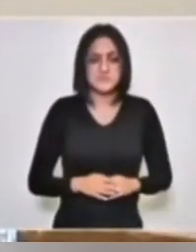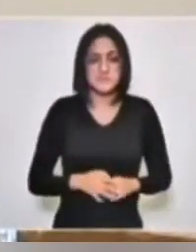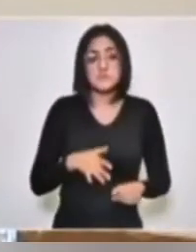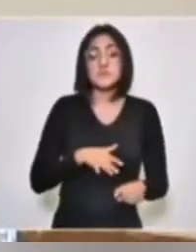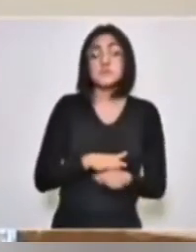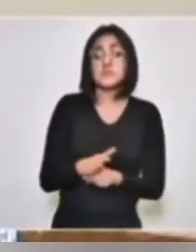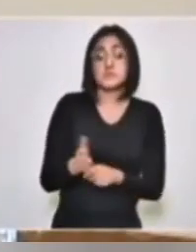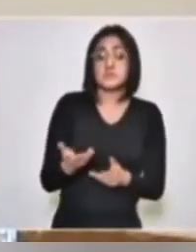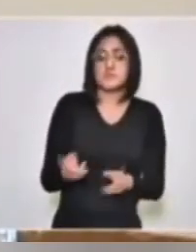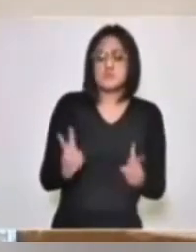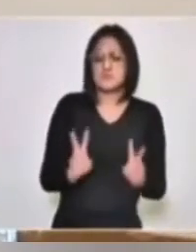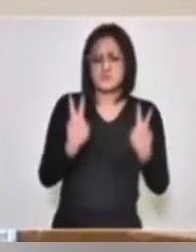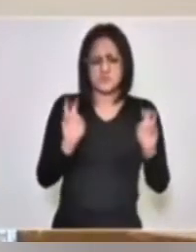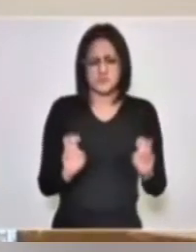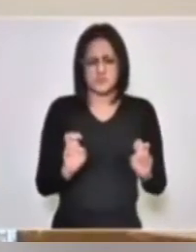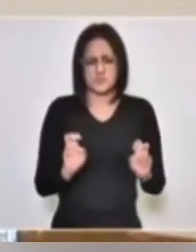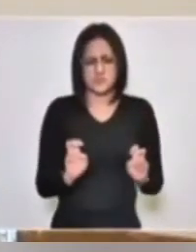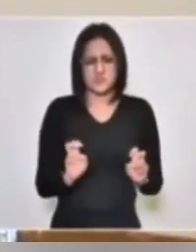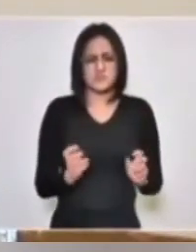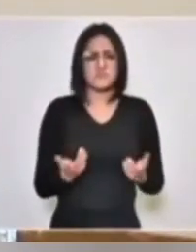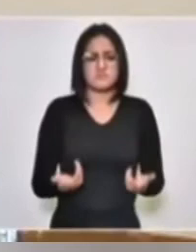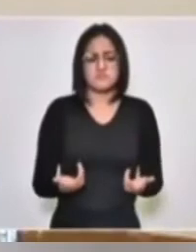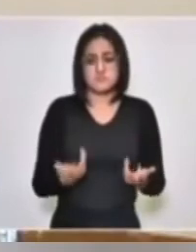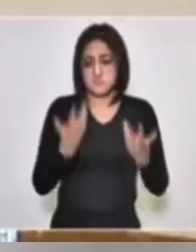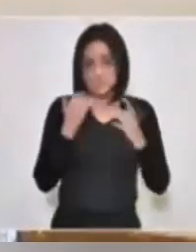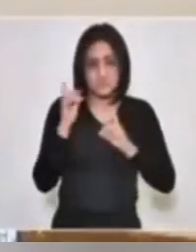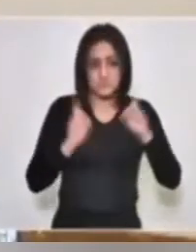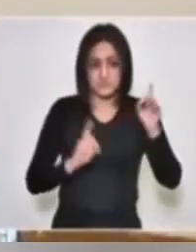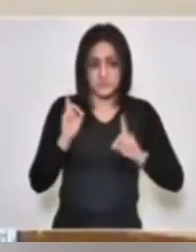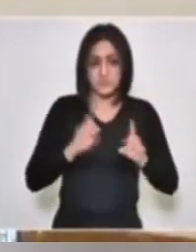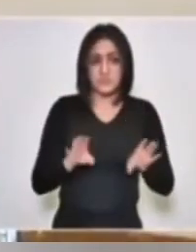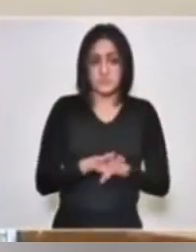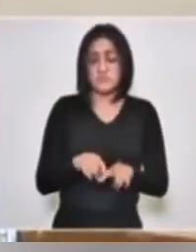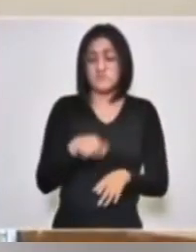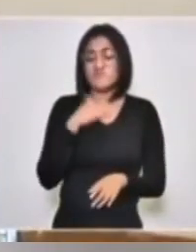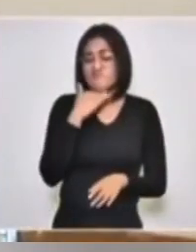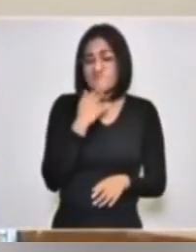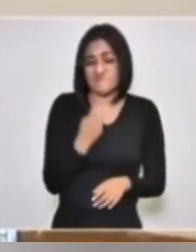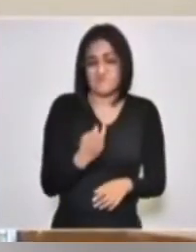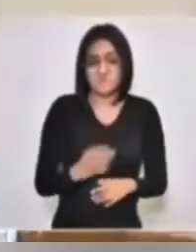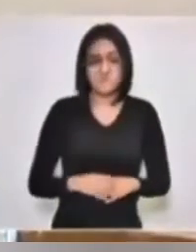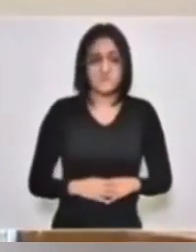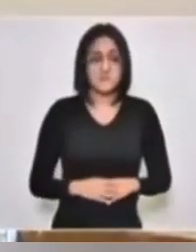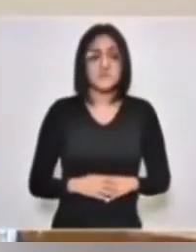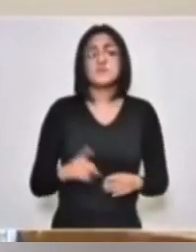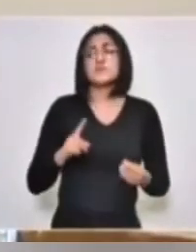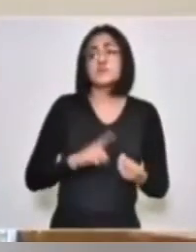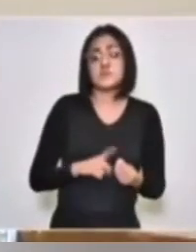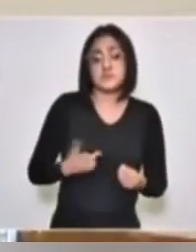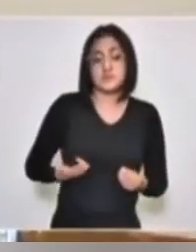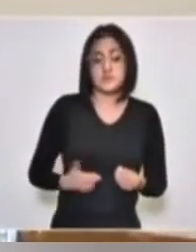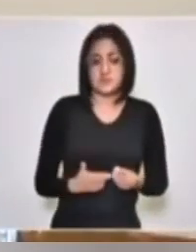¿Cuáles son los temas estratégicos? Sin duda, que es la contaminación, en donde el río Atoyac es su